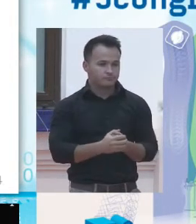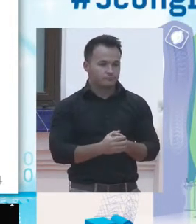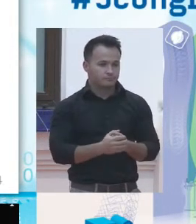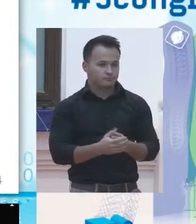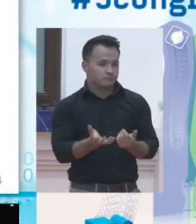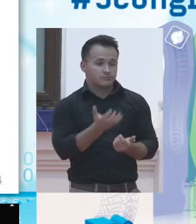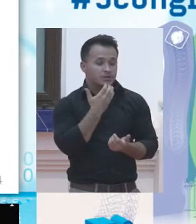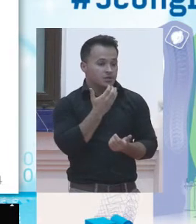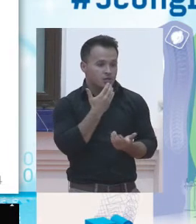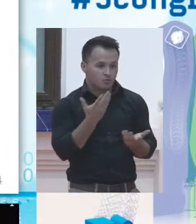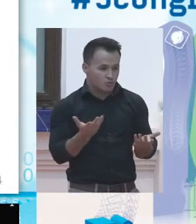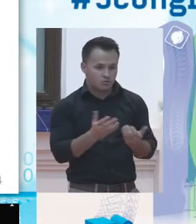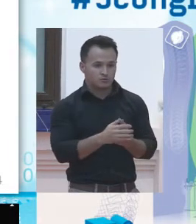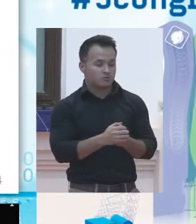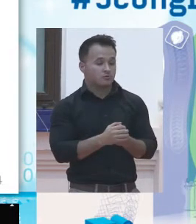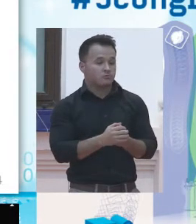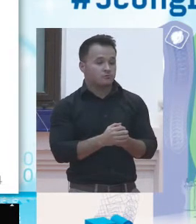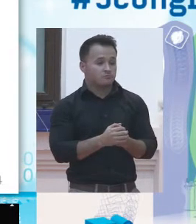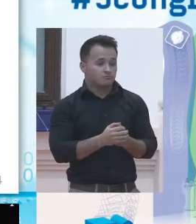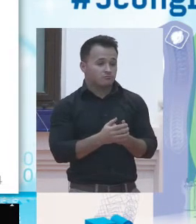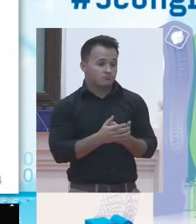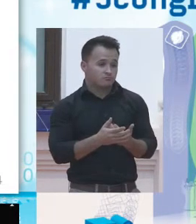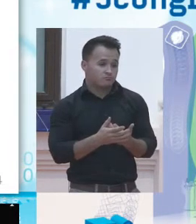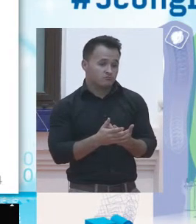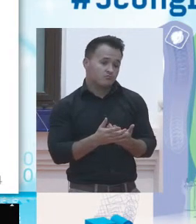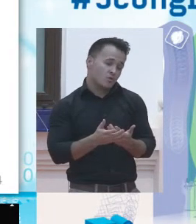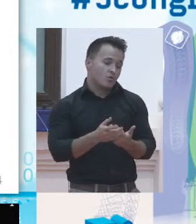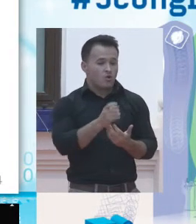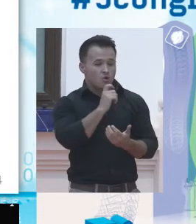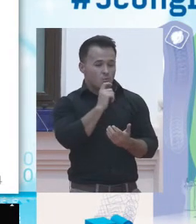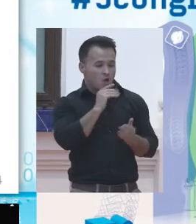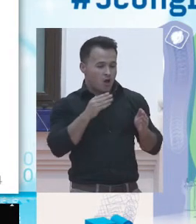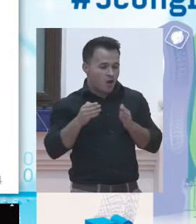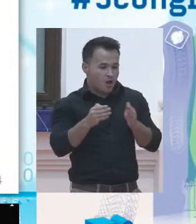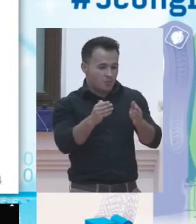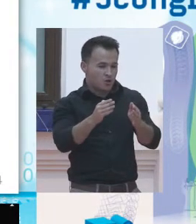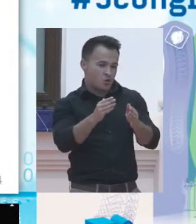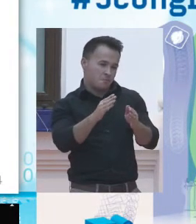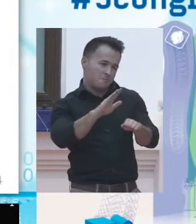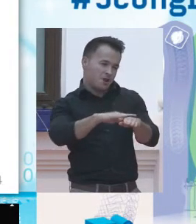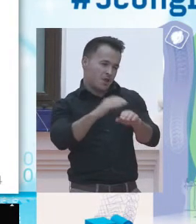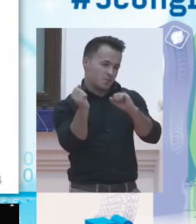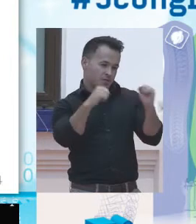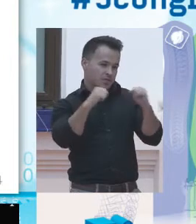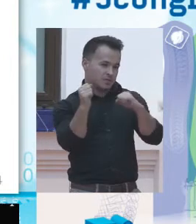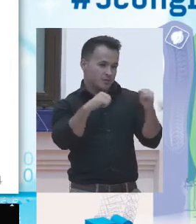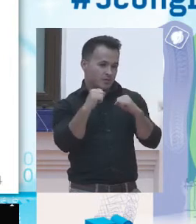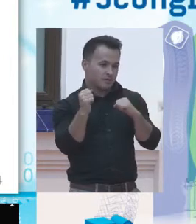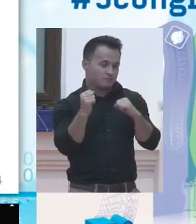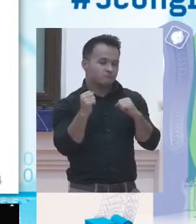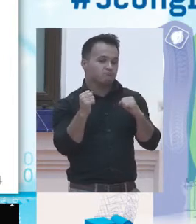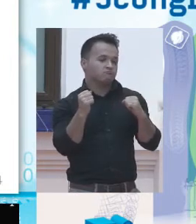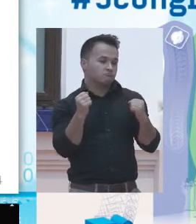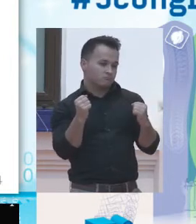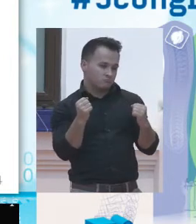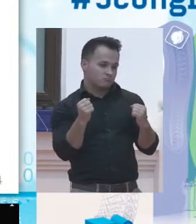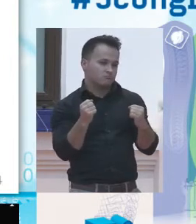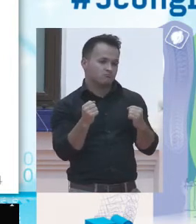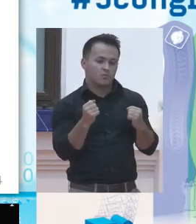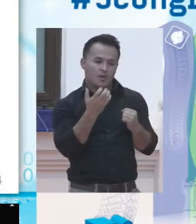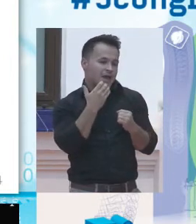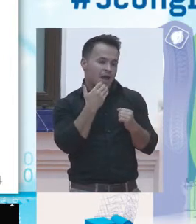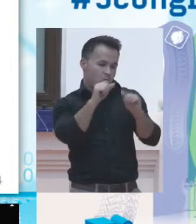El ejemplo de lo que nos encontramos, que es cómo nos planteamos el camino hacia nuestra competitividad, lo solemos plasmar con